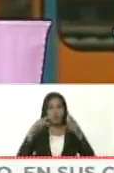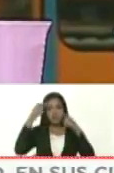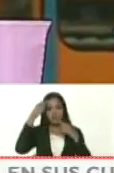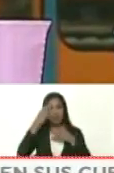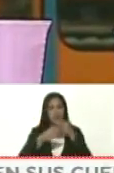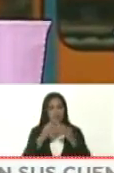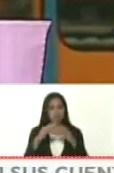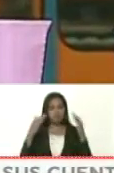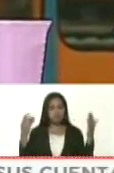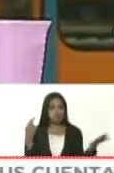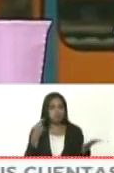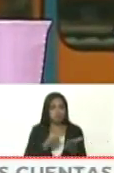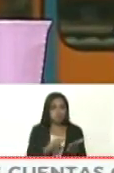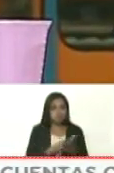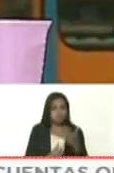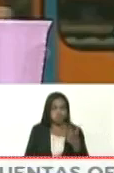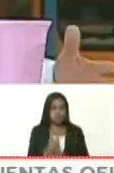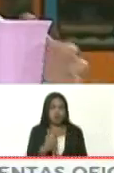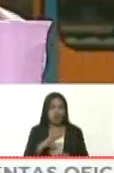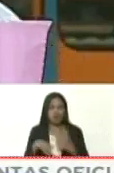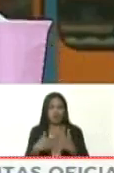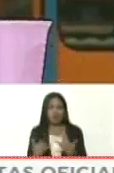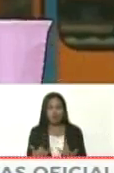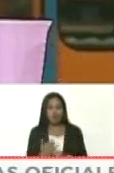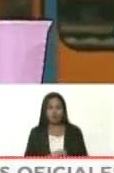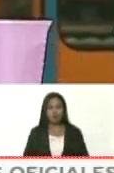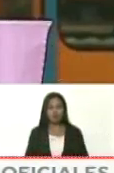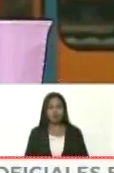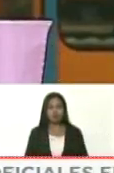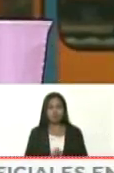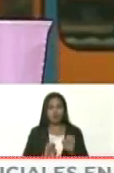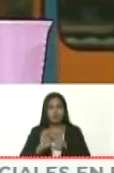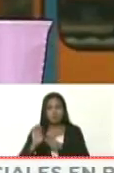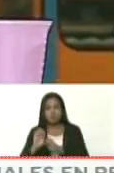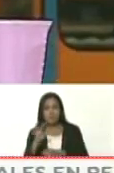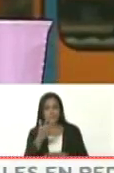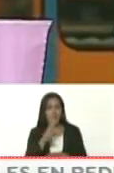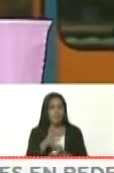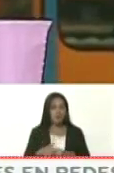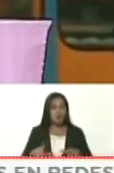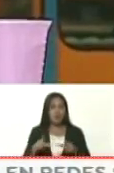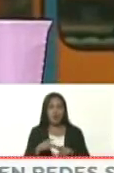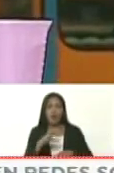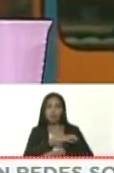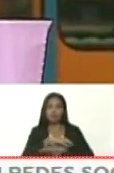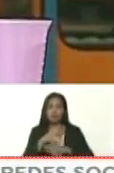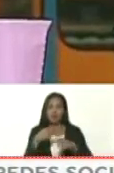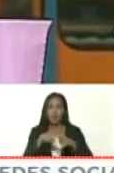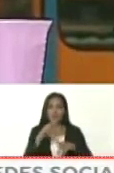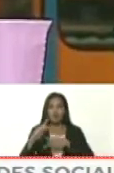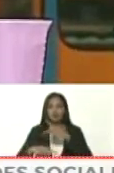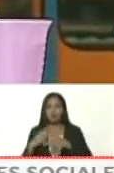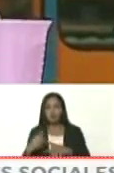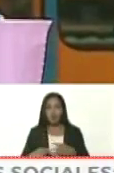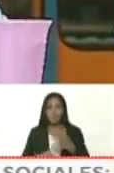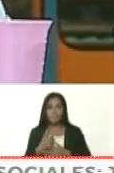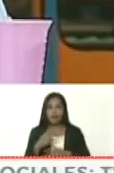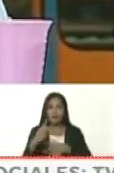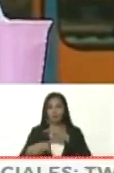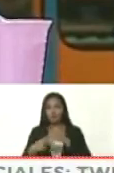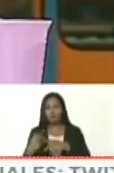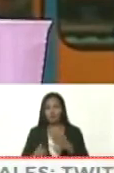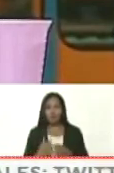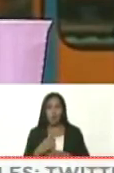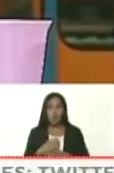las más grandes inversiones. Allí hay un promedio en este sector de La Tigrera de producción de lo que llaman gallinas